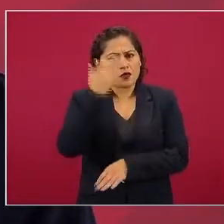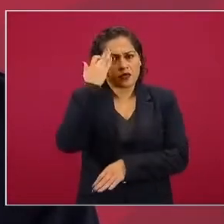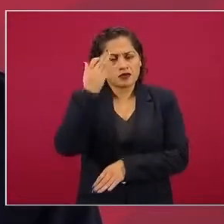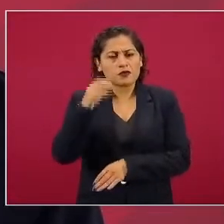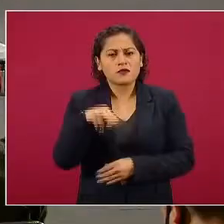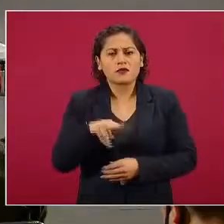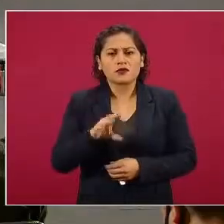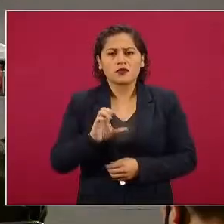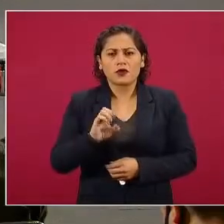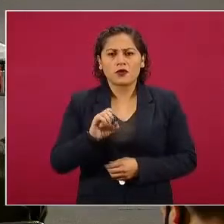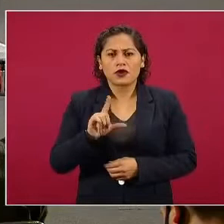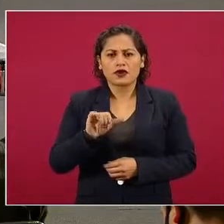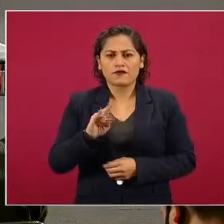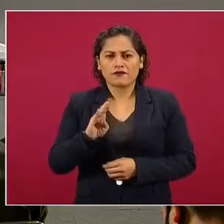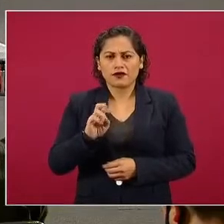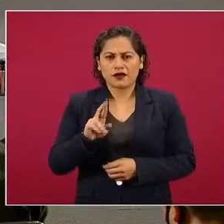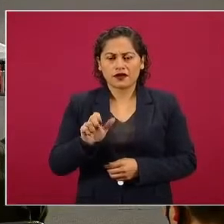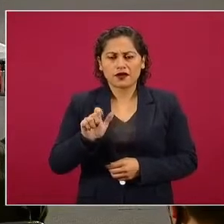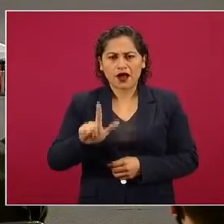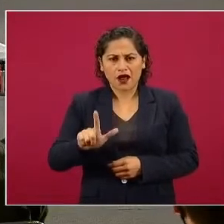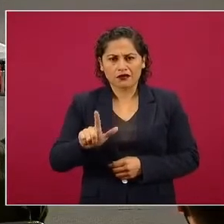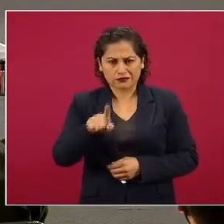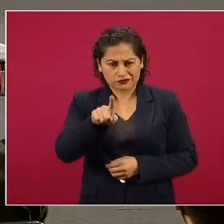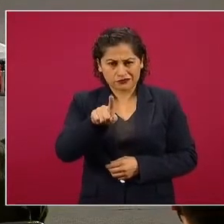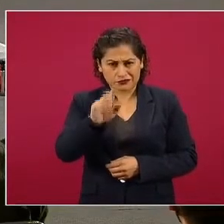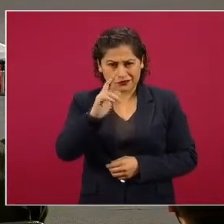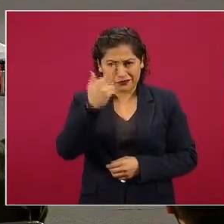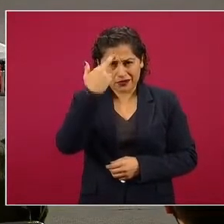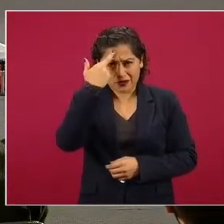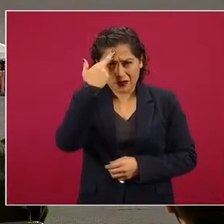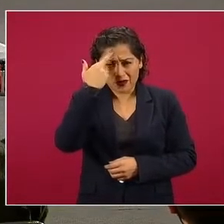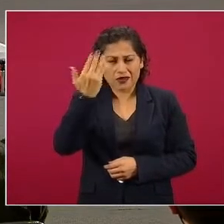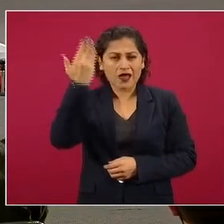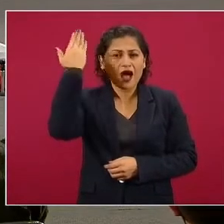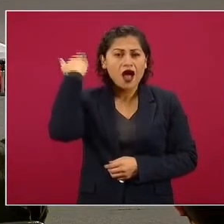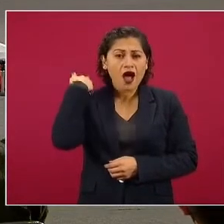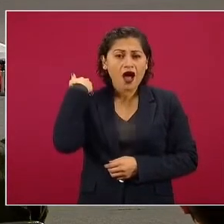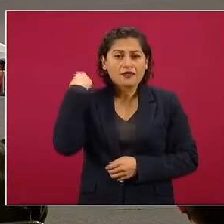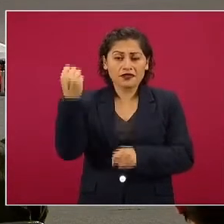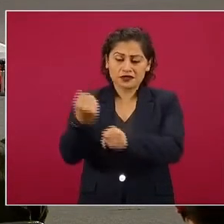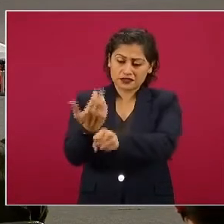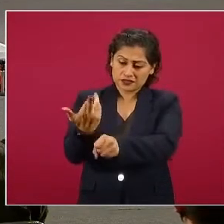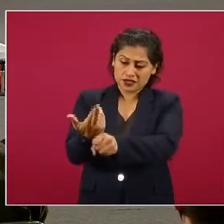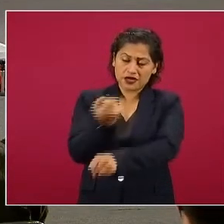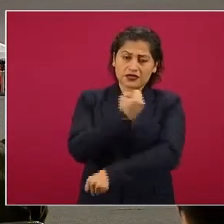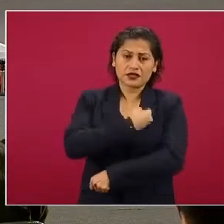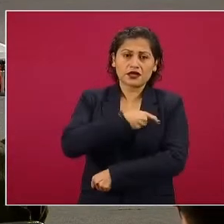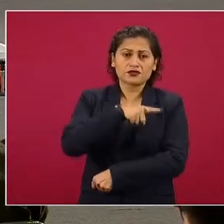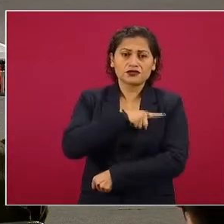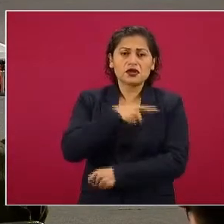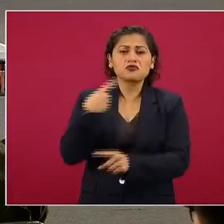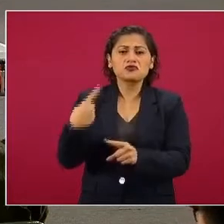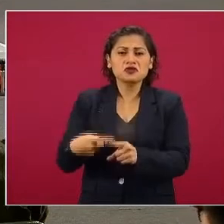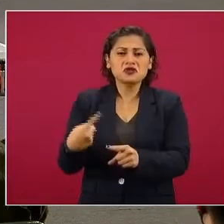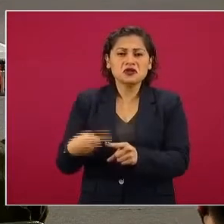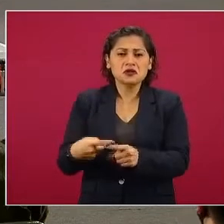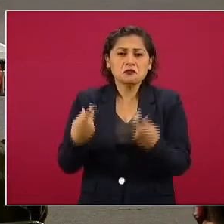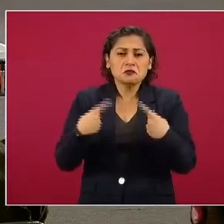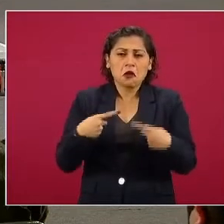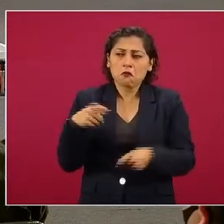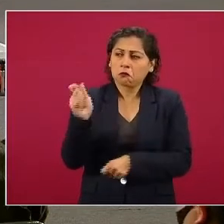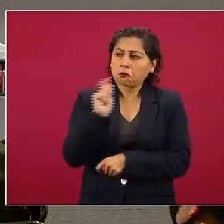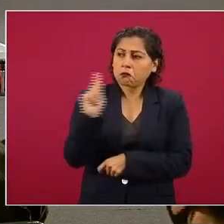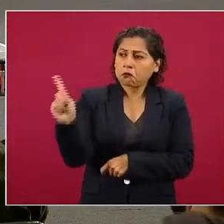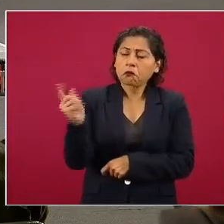de que fueron secretarios de salud abogados, economistas.